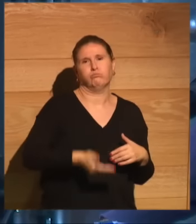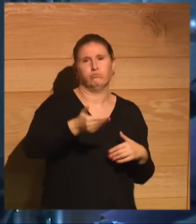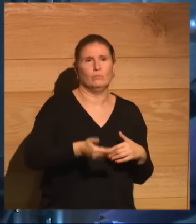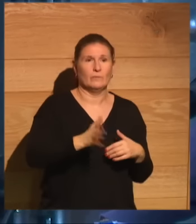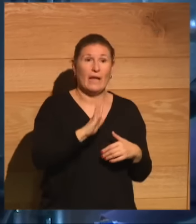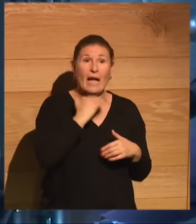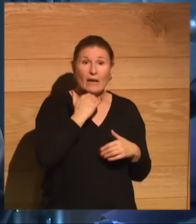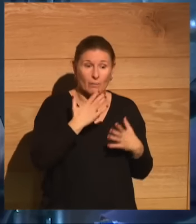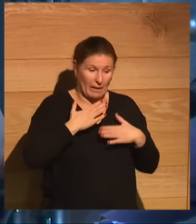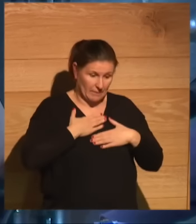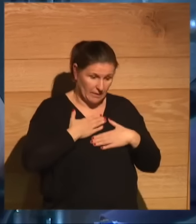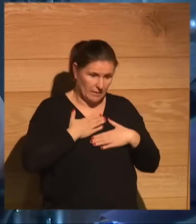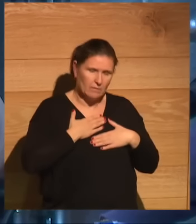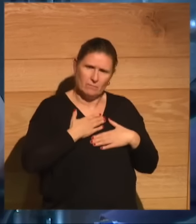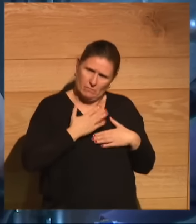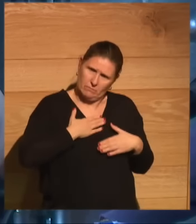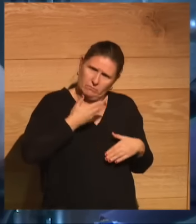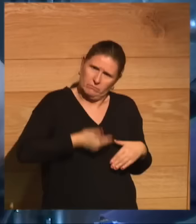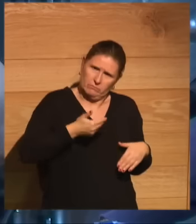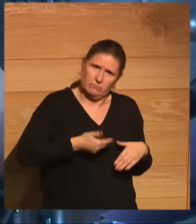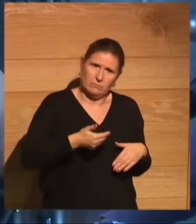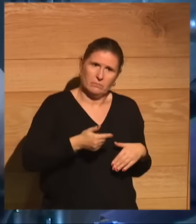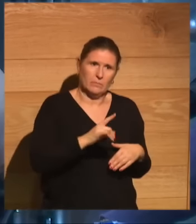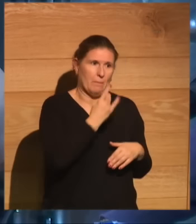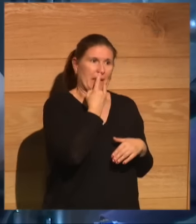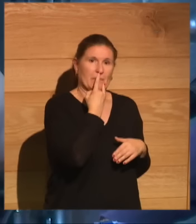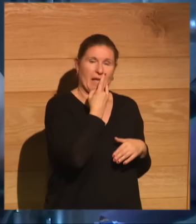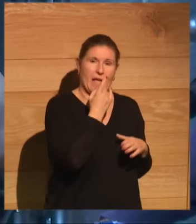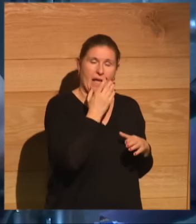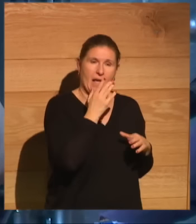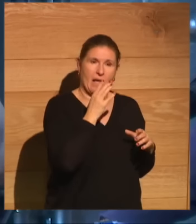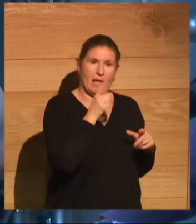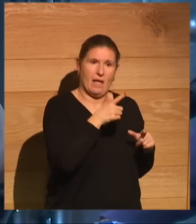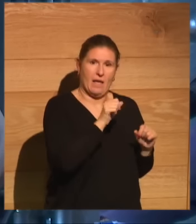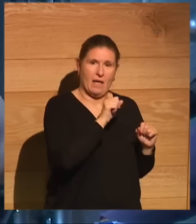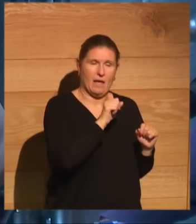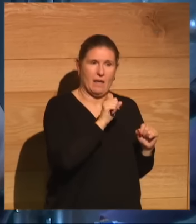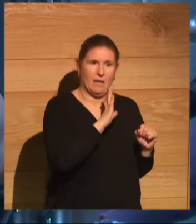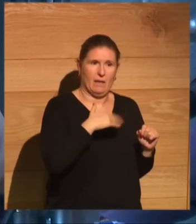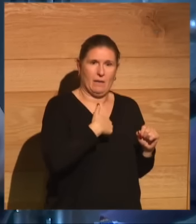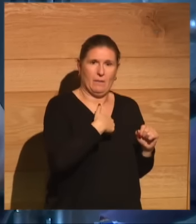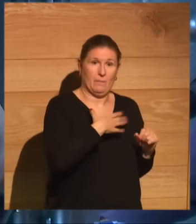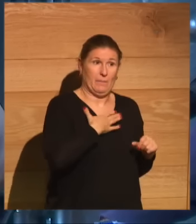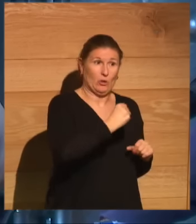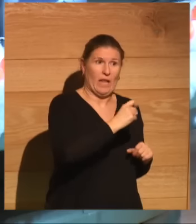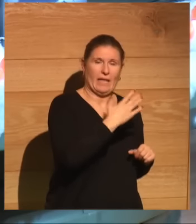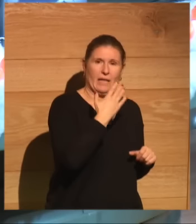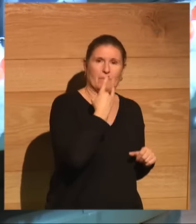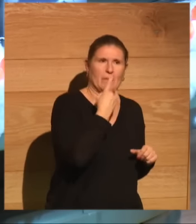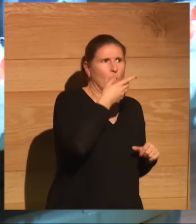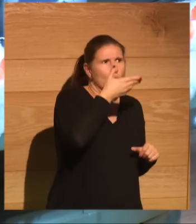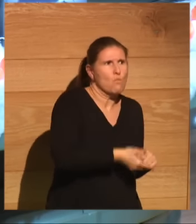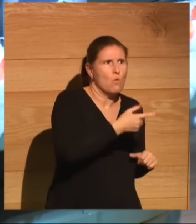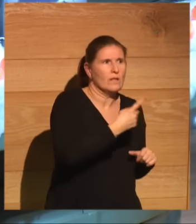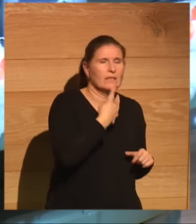a algo que para mí era muy importante. Es decir, para mí Batman era muy, muy, muy importante. ¿Podemos decir que empodera